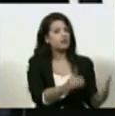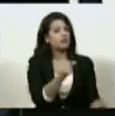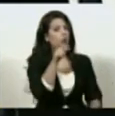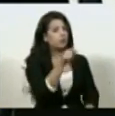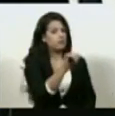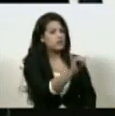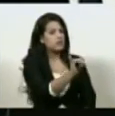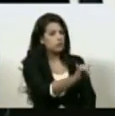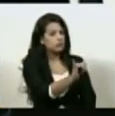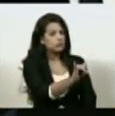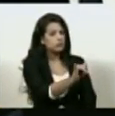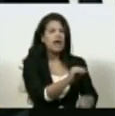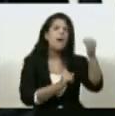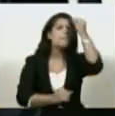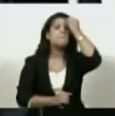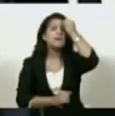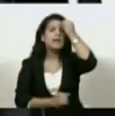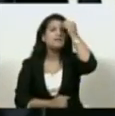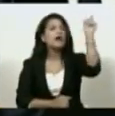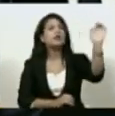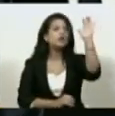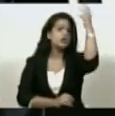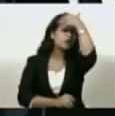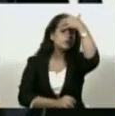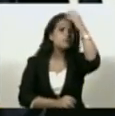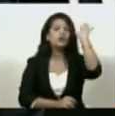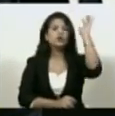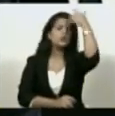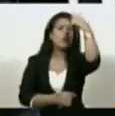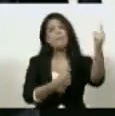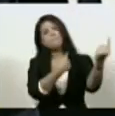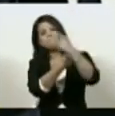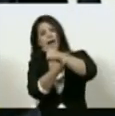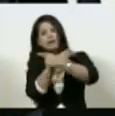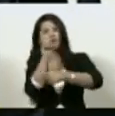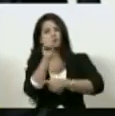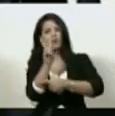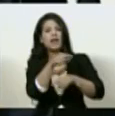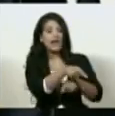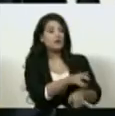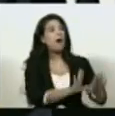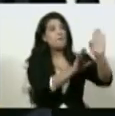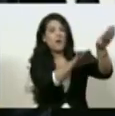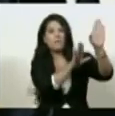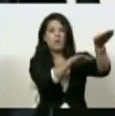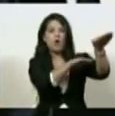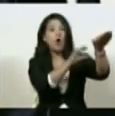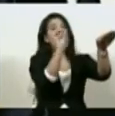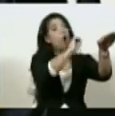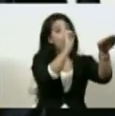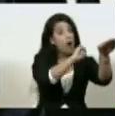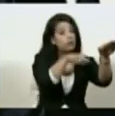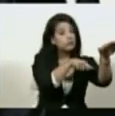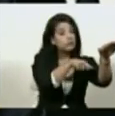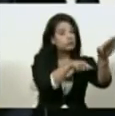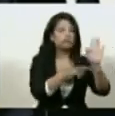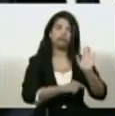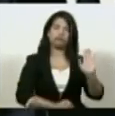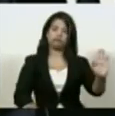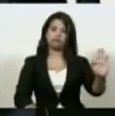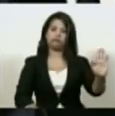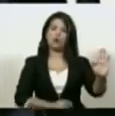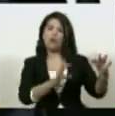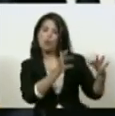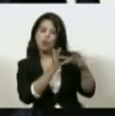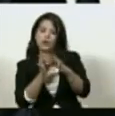ellos. Ellos creen que el presidente de Estados Unidos manda sobre nuestro pueblo y nos amenaza y ellos lo apoyan, o ellos por fin van a salir unidos